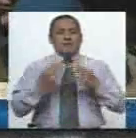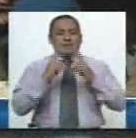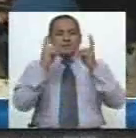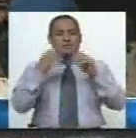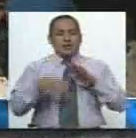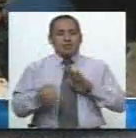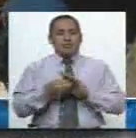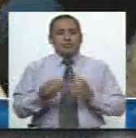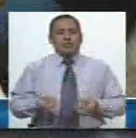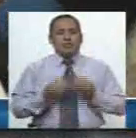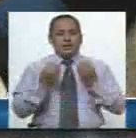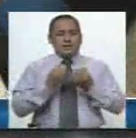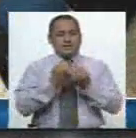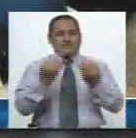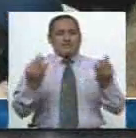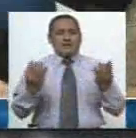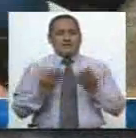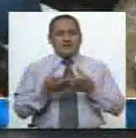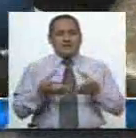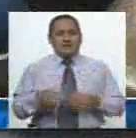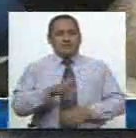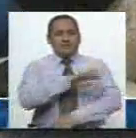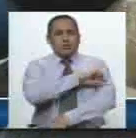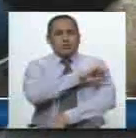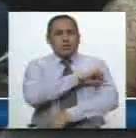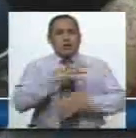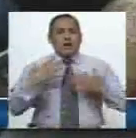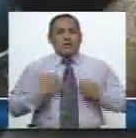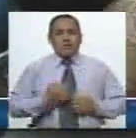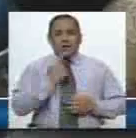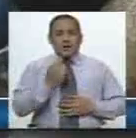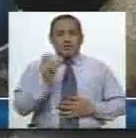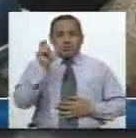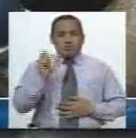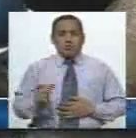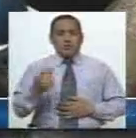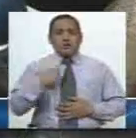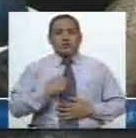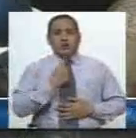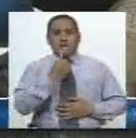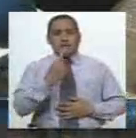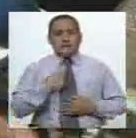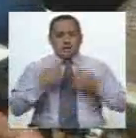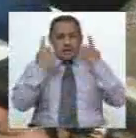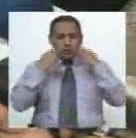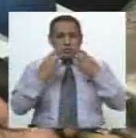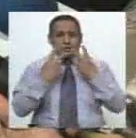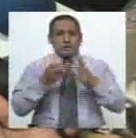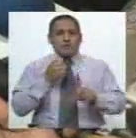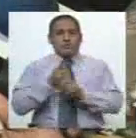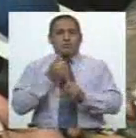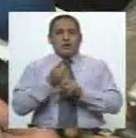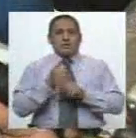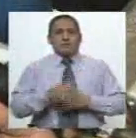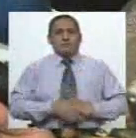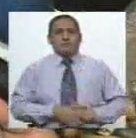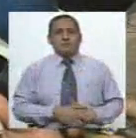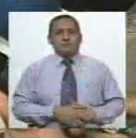corrupción, porque hay varios procuradores, él es uno de ellos, y él renuncia por decisión propia.